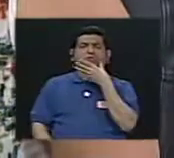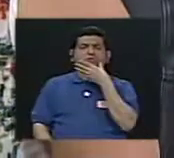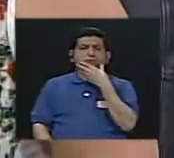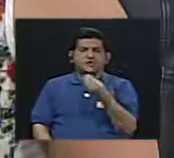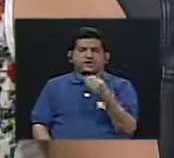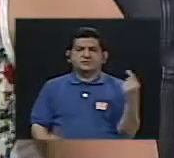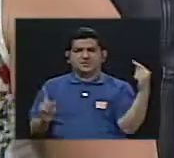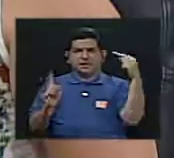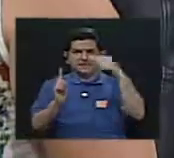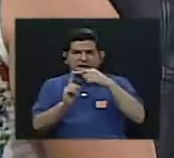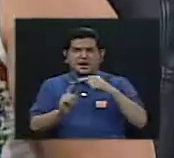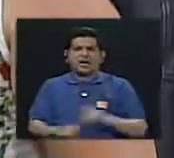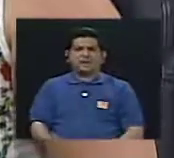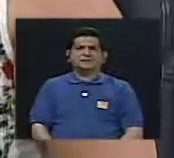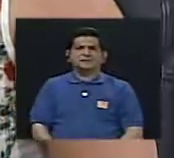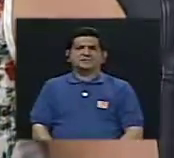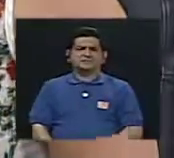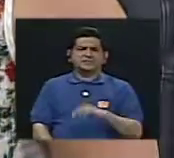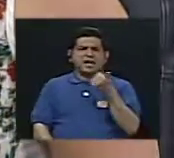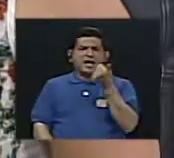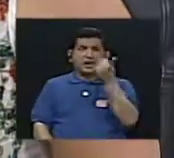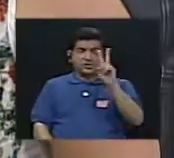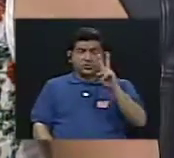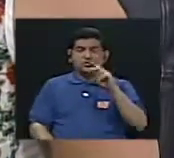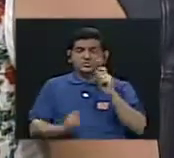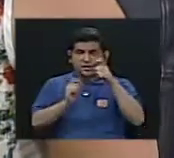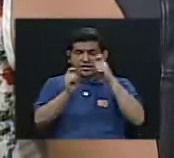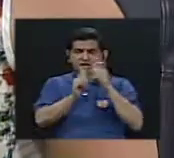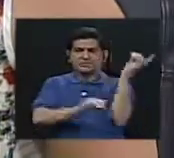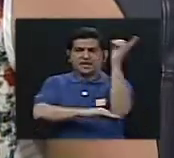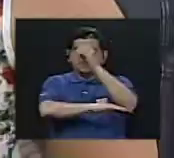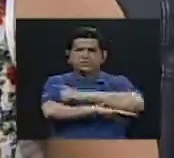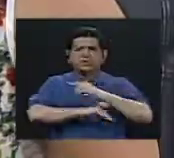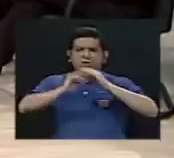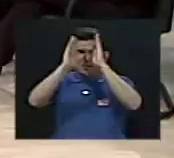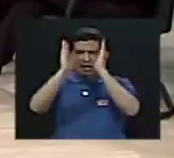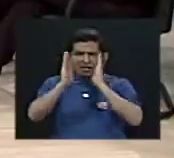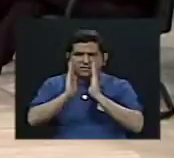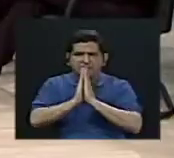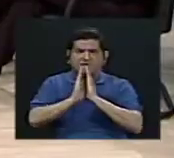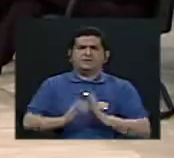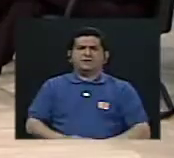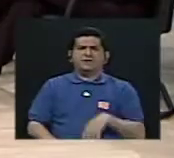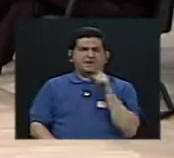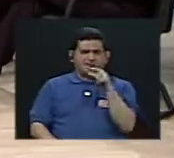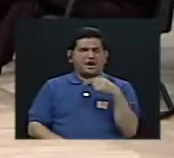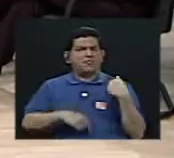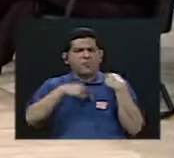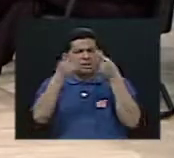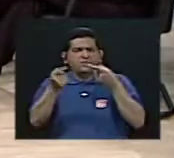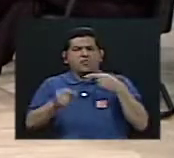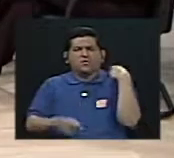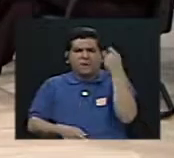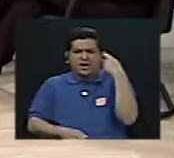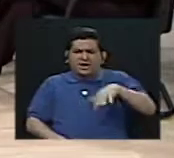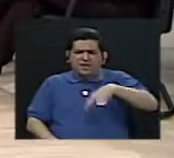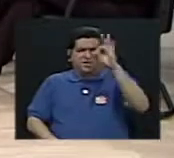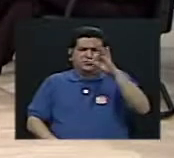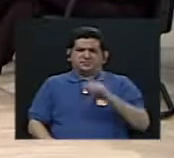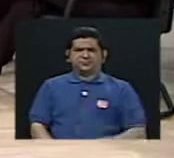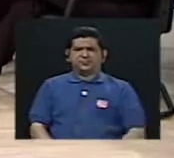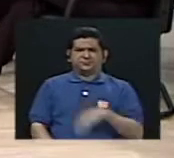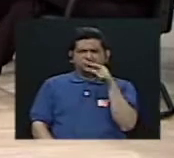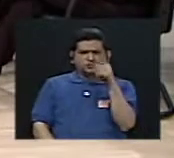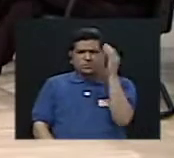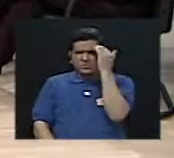va, cómo se va desarrollando hasta el 12, que es el propio Día de la Virgen. ¿Ustedes encuentran eso al llegar a Guanacaste o cómo dan